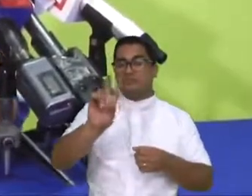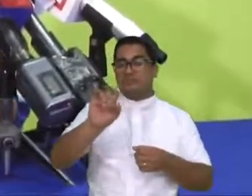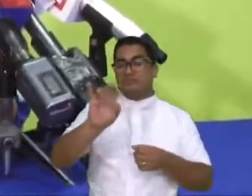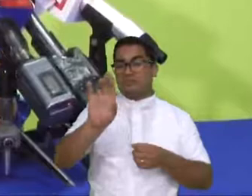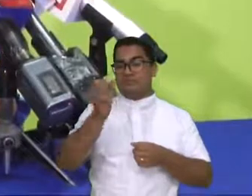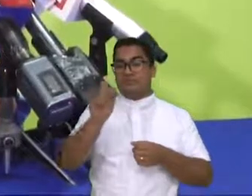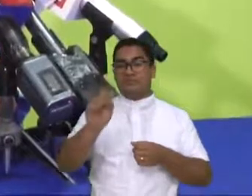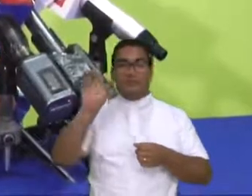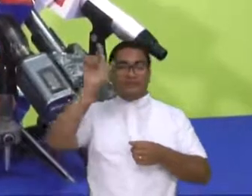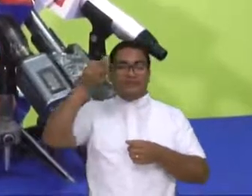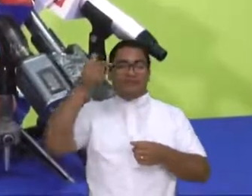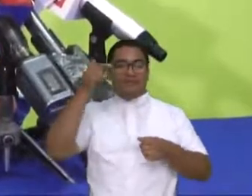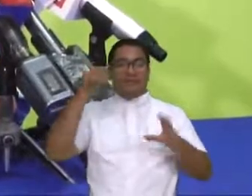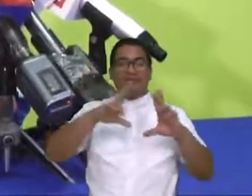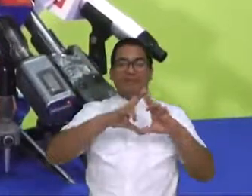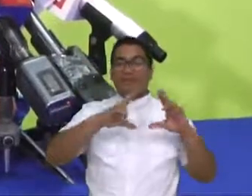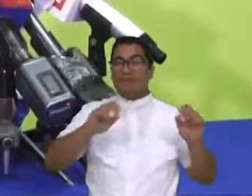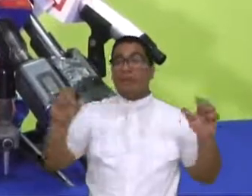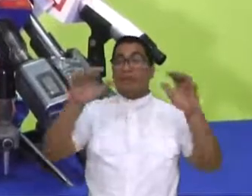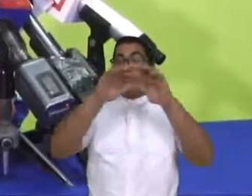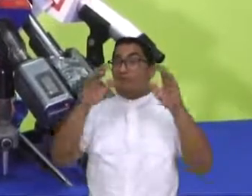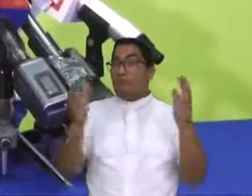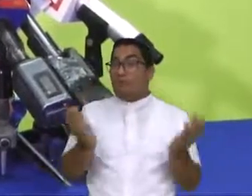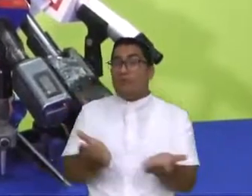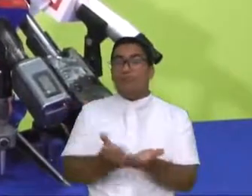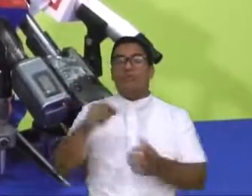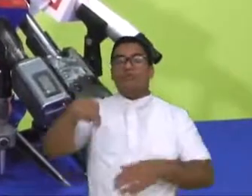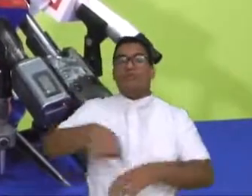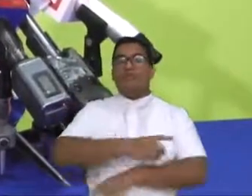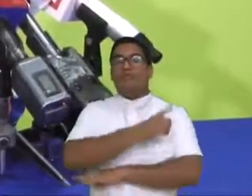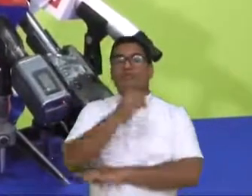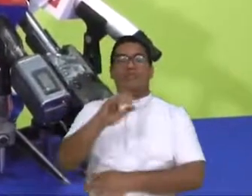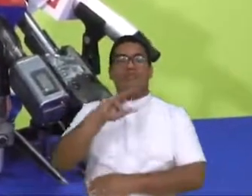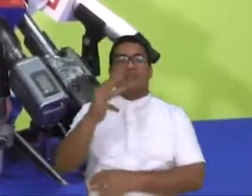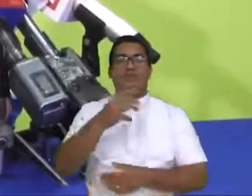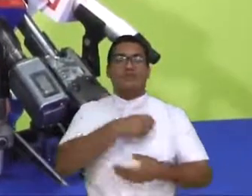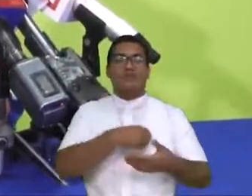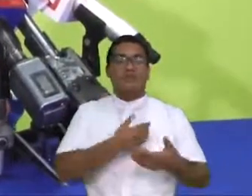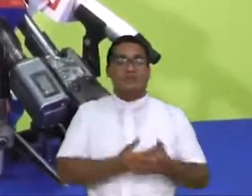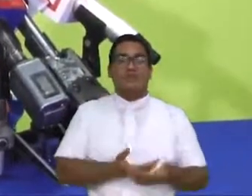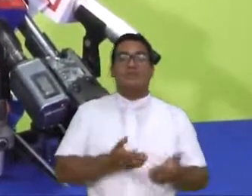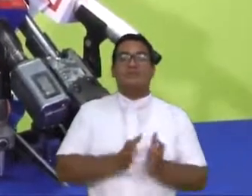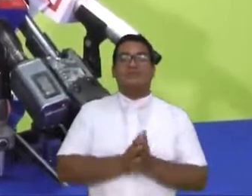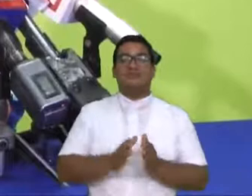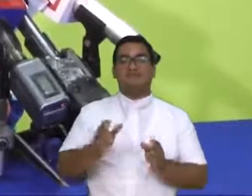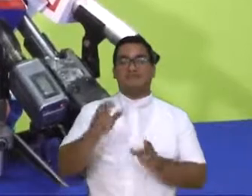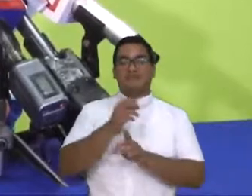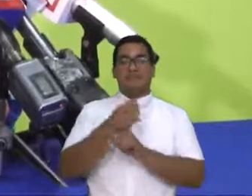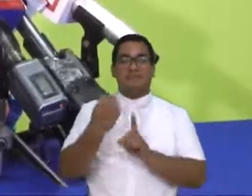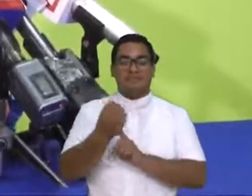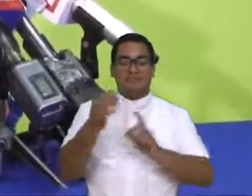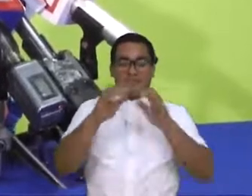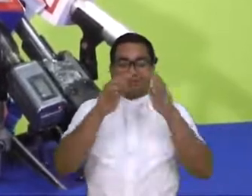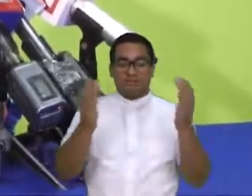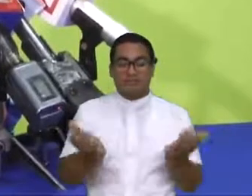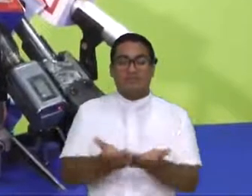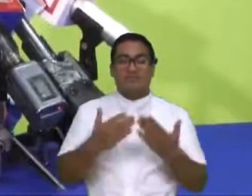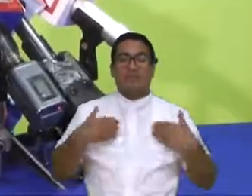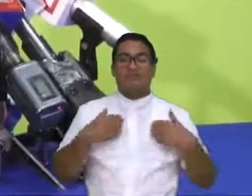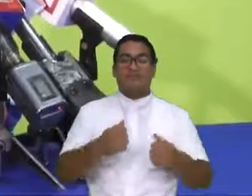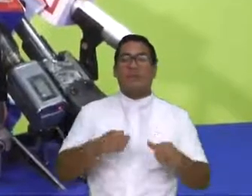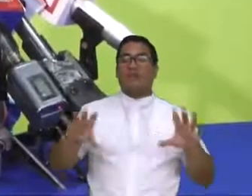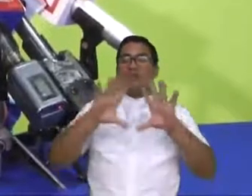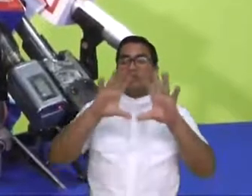nivel mundial y a nivel de nuestro país al día 9 de marzo, según la información de la Organización Mundial de la Salud. El total de